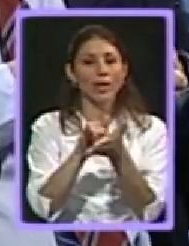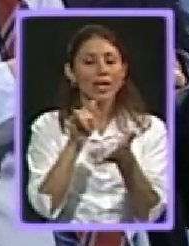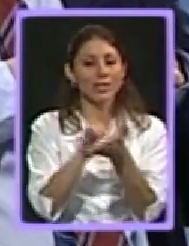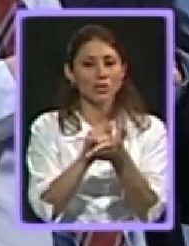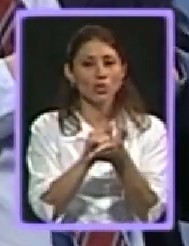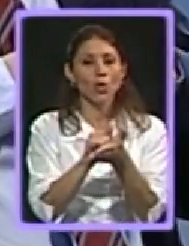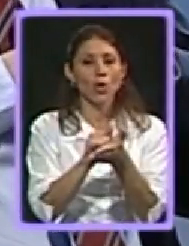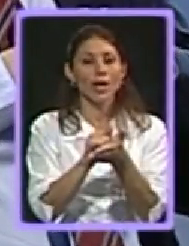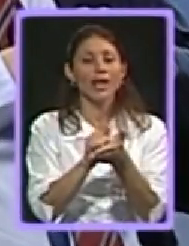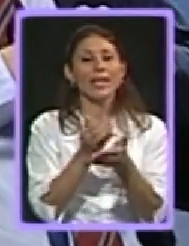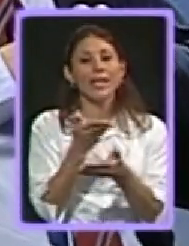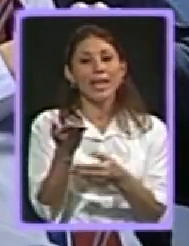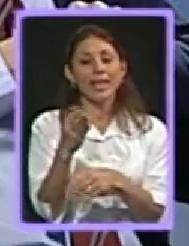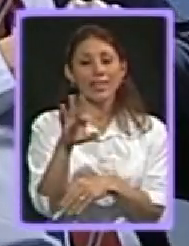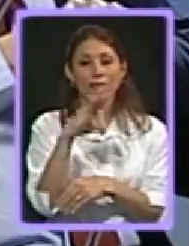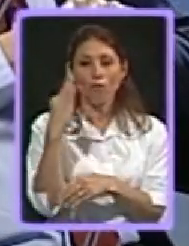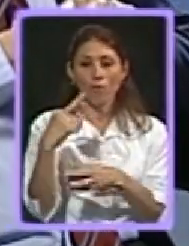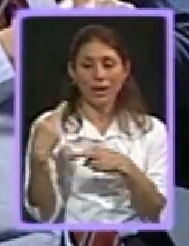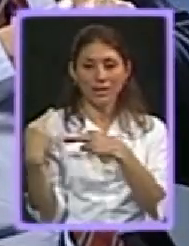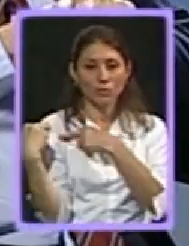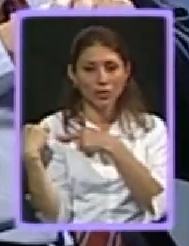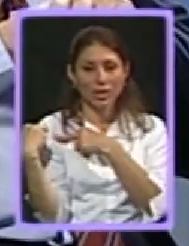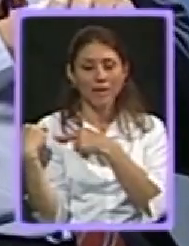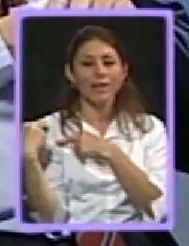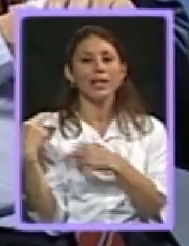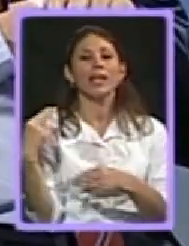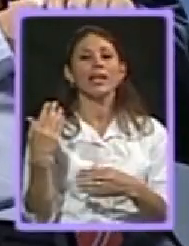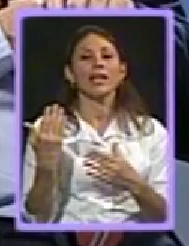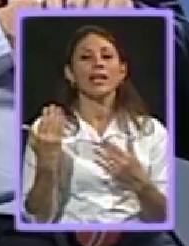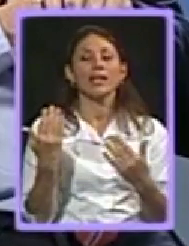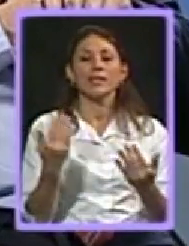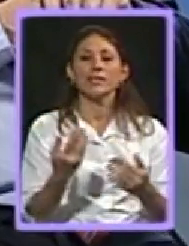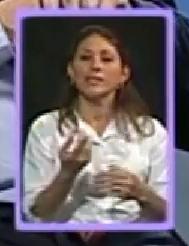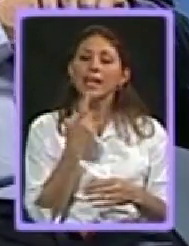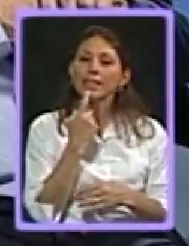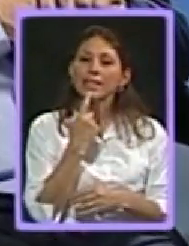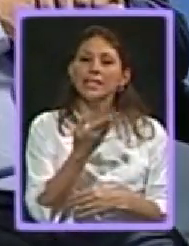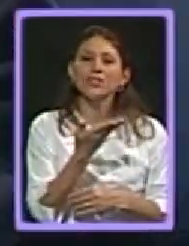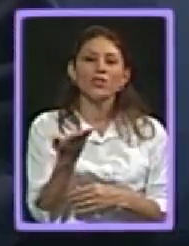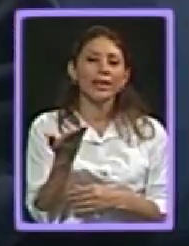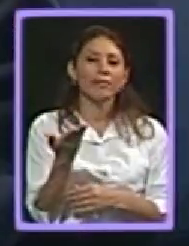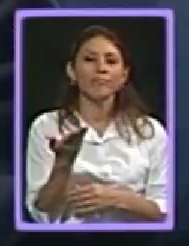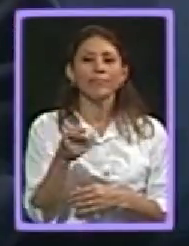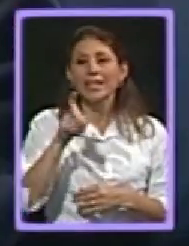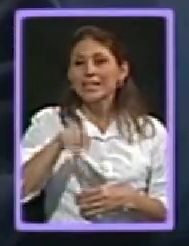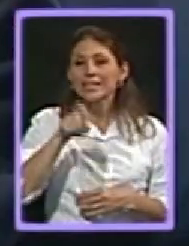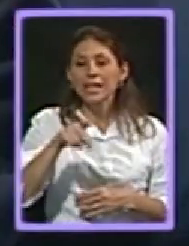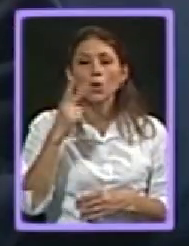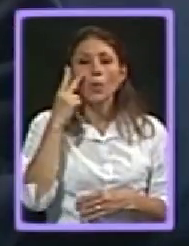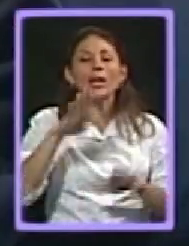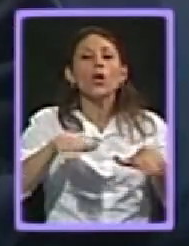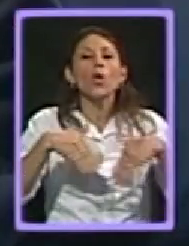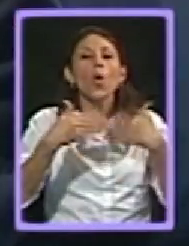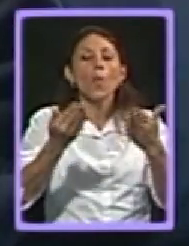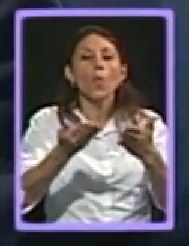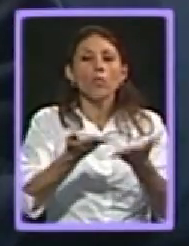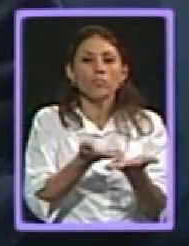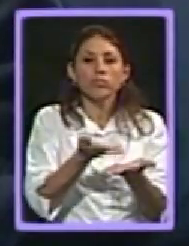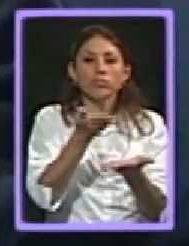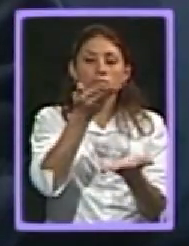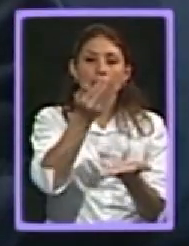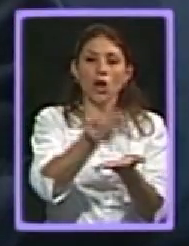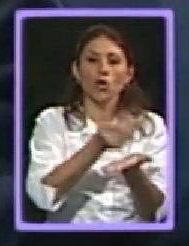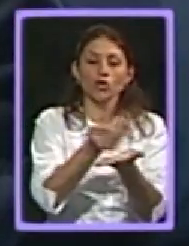que responsablemente se ha venido insistiendo en la necesidad de ver cómo aumentamos los ingresos corrientes, y